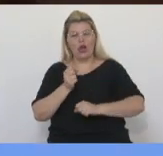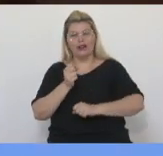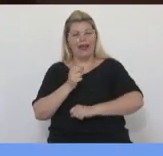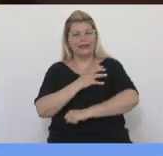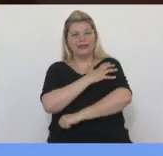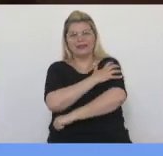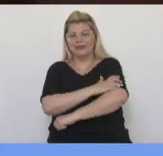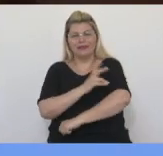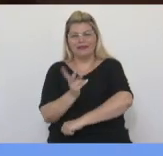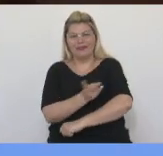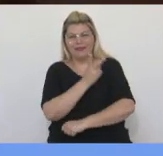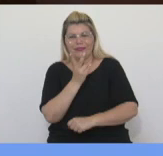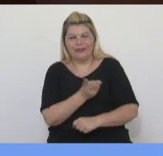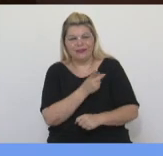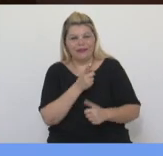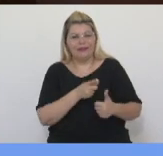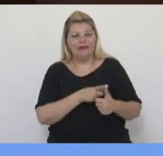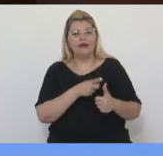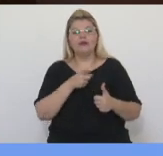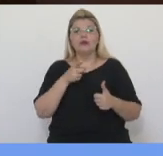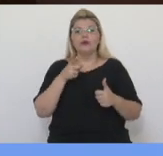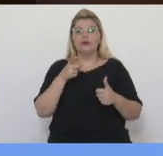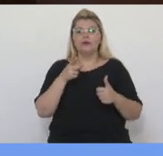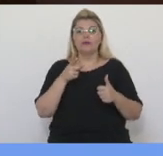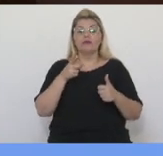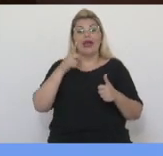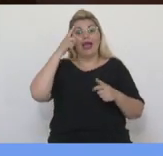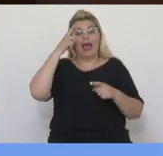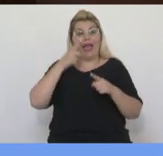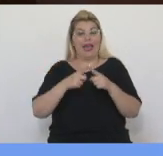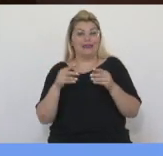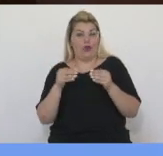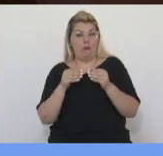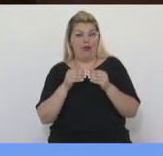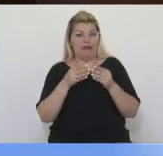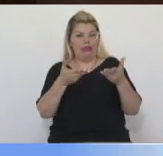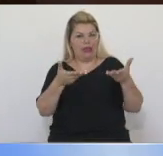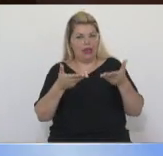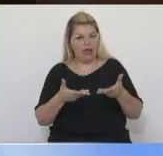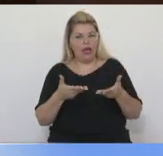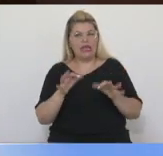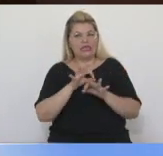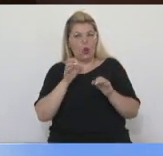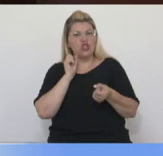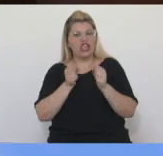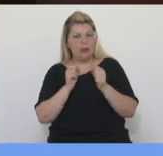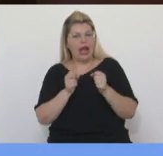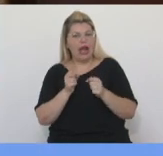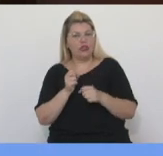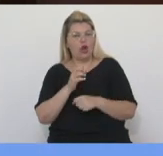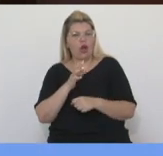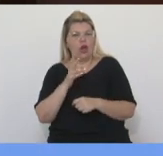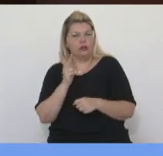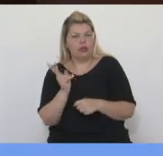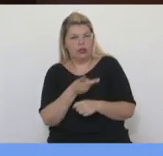inés brizuela y doria ex colega nuestra ninguno de los precarizados fue puesto por ella al contrario al